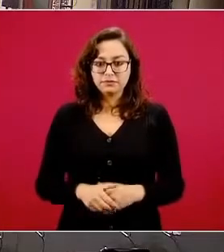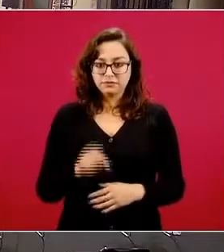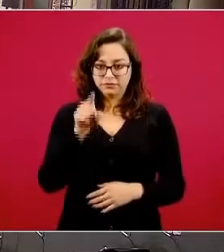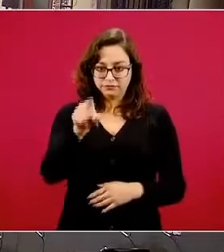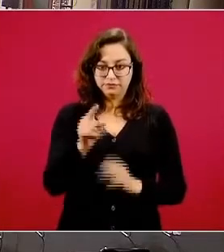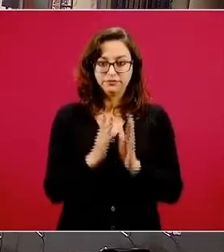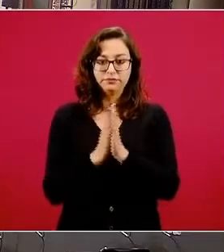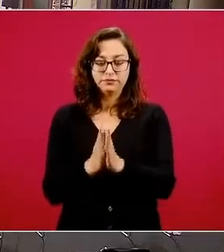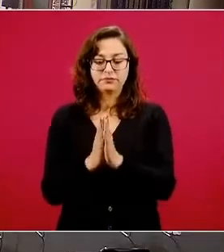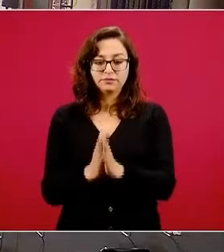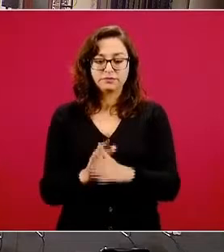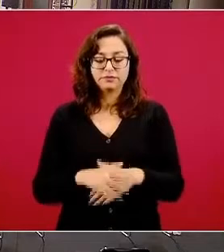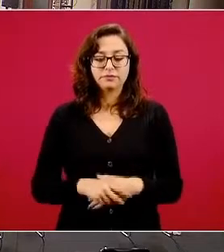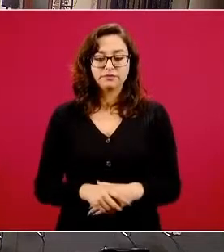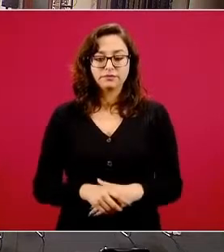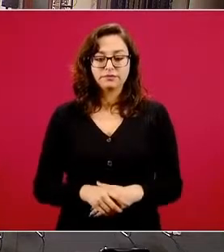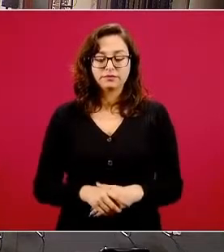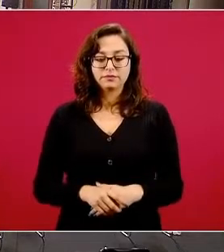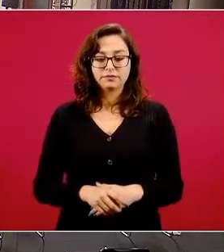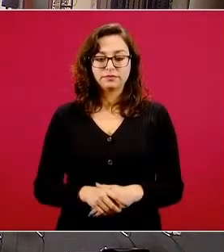Adelante, por favor.